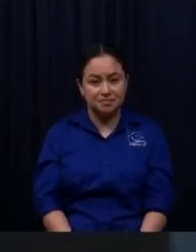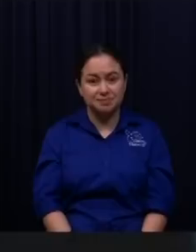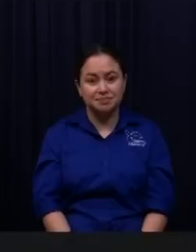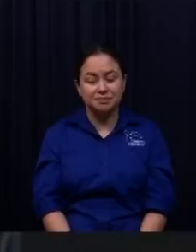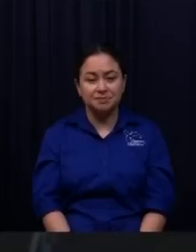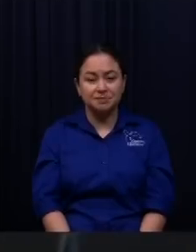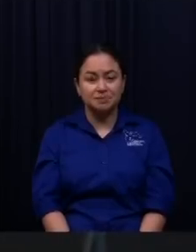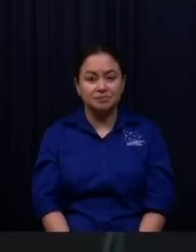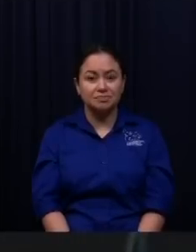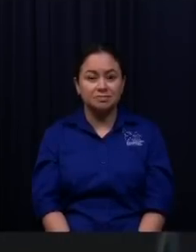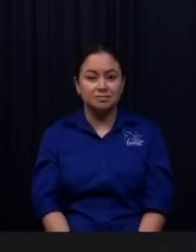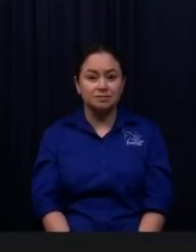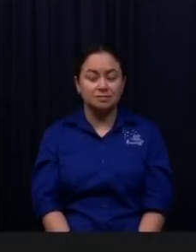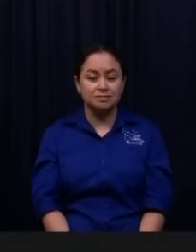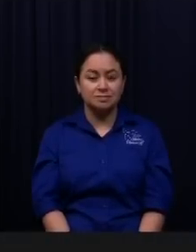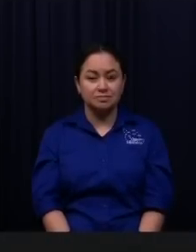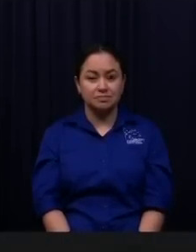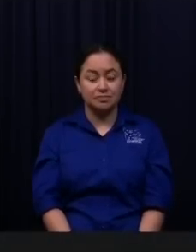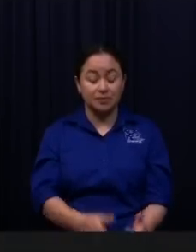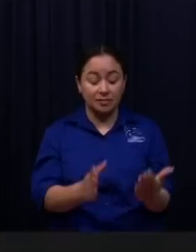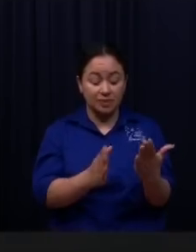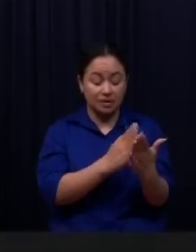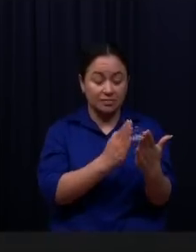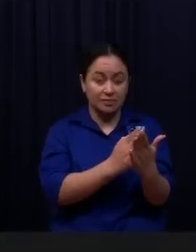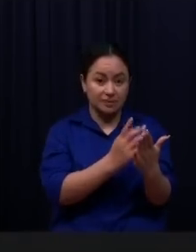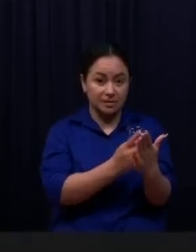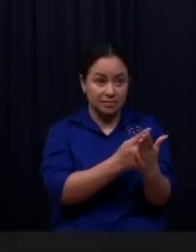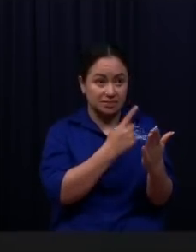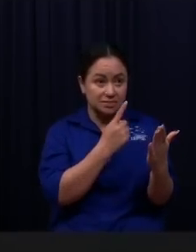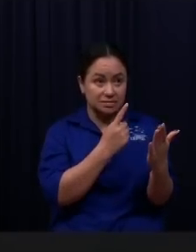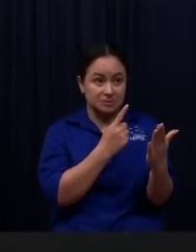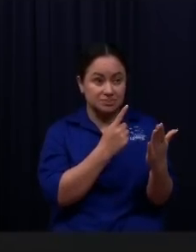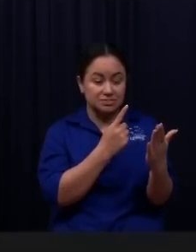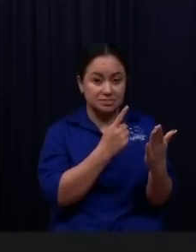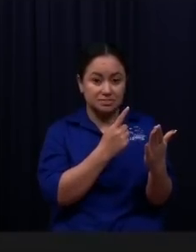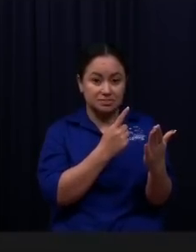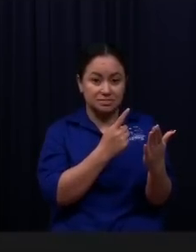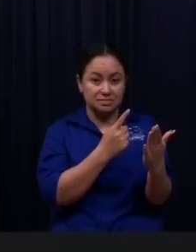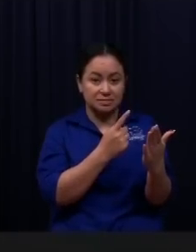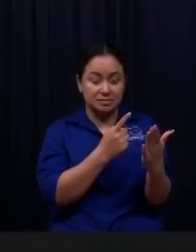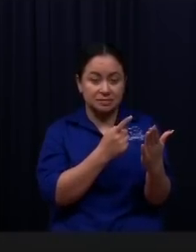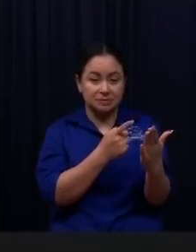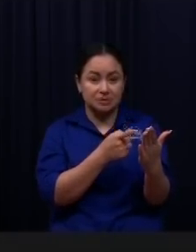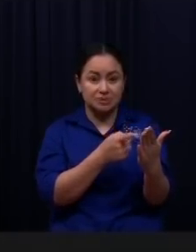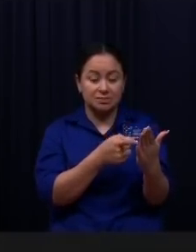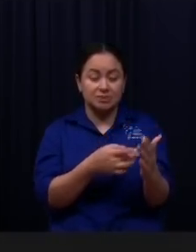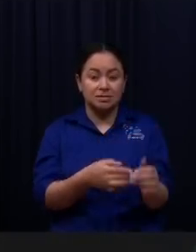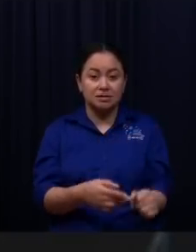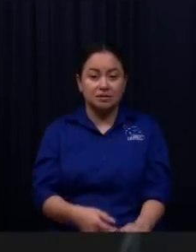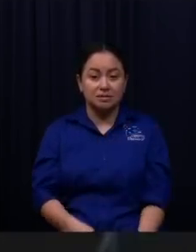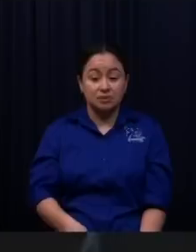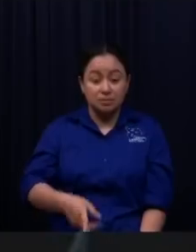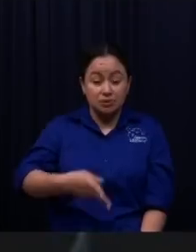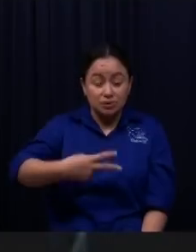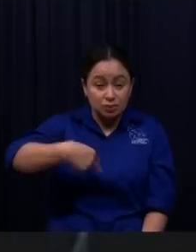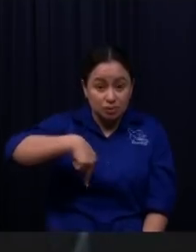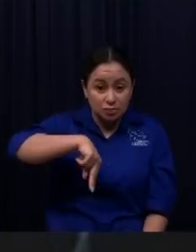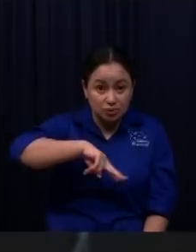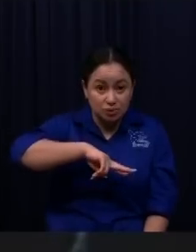18 que ya lo último que dice, entonces volveréis, entonces os